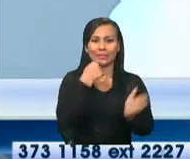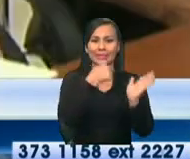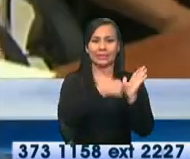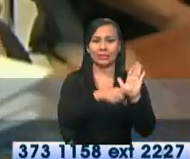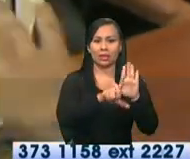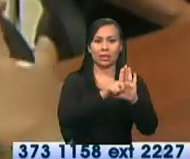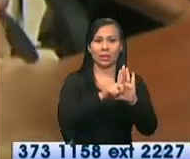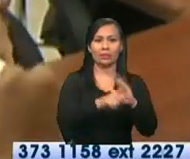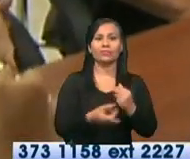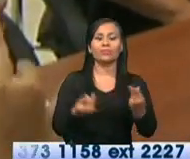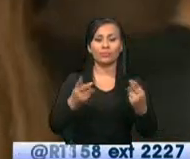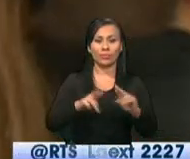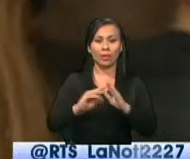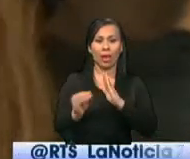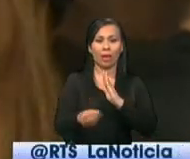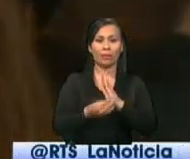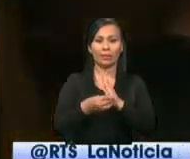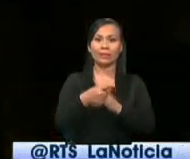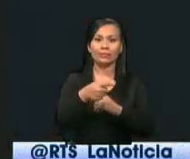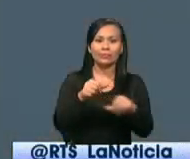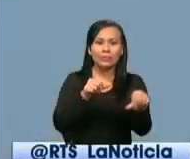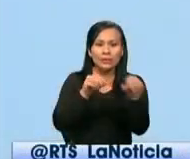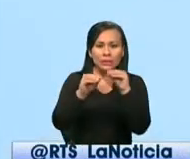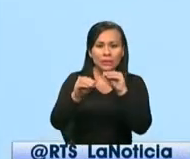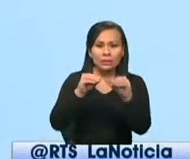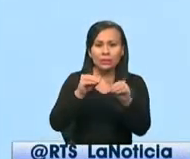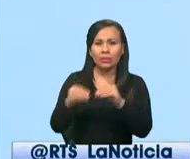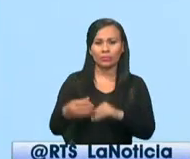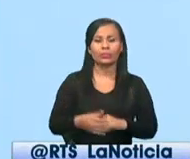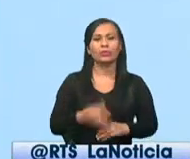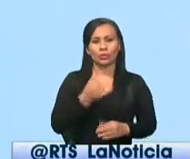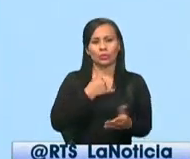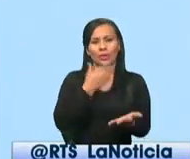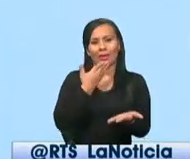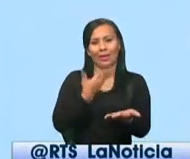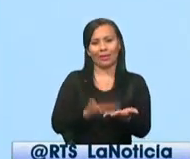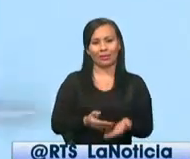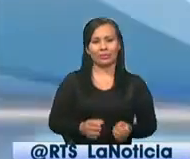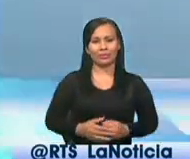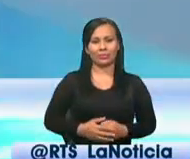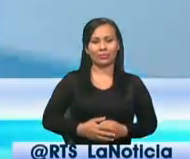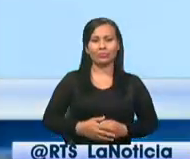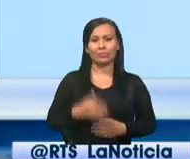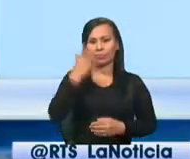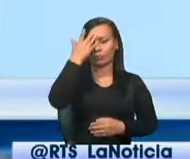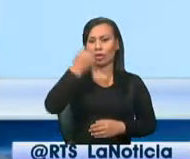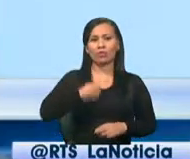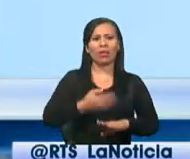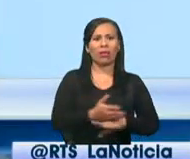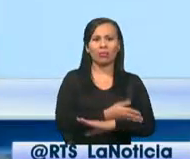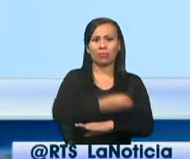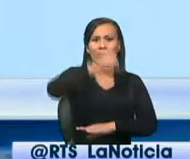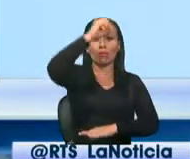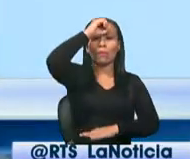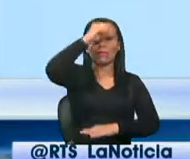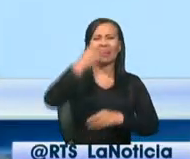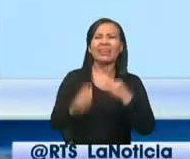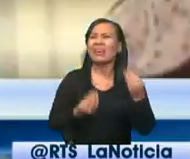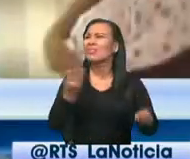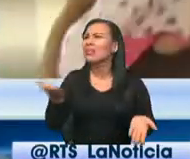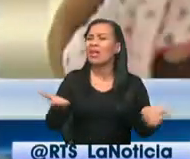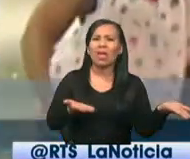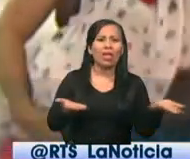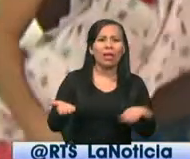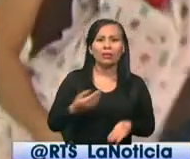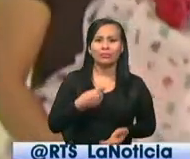ley. Además, le ofrecieron asesoría. Yo le estoy muy agradecida por eso, porque estaba nula, no sabía cómo hacer, qué hacer.